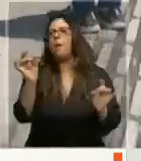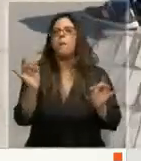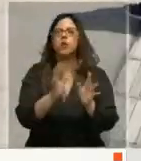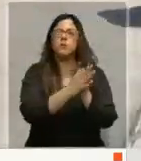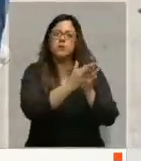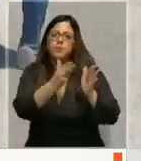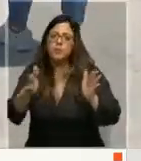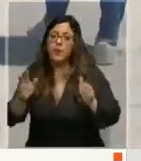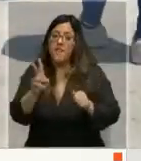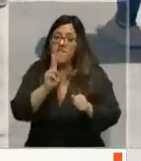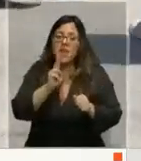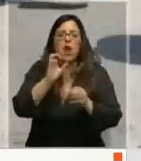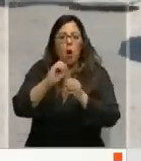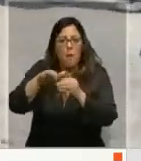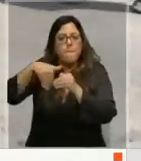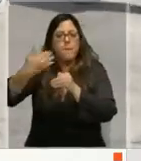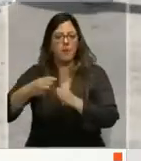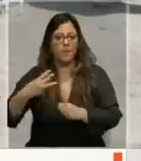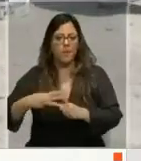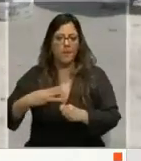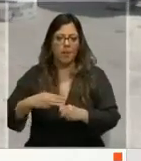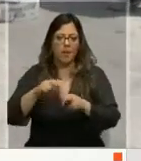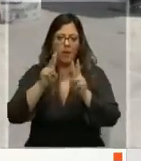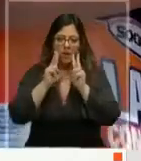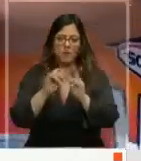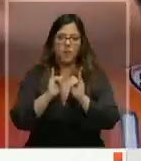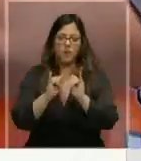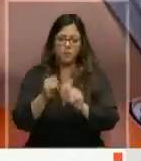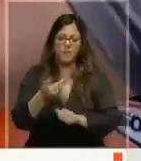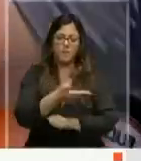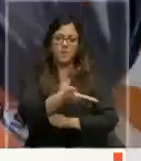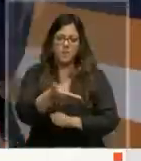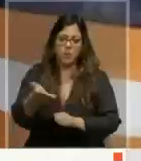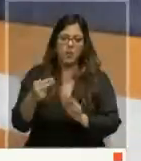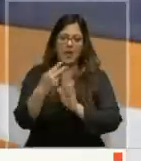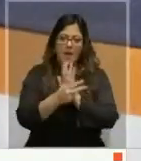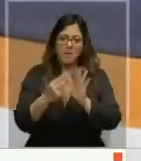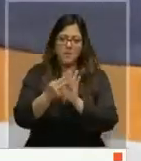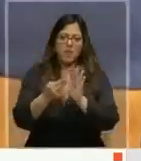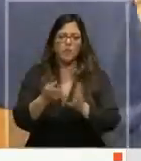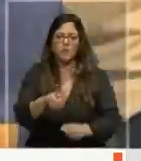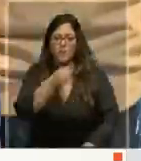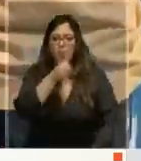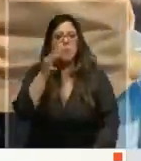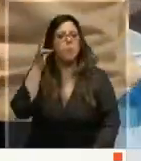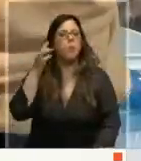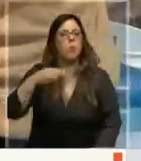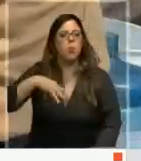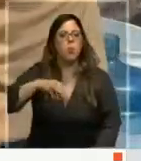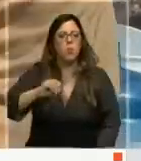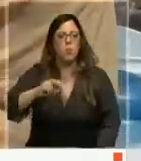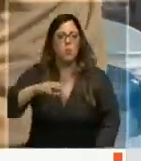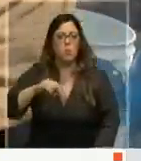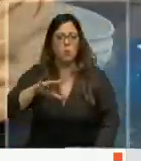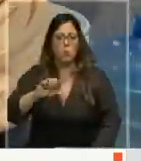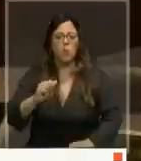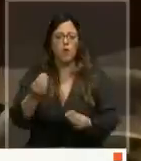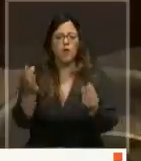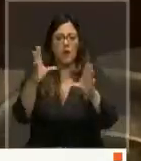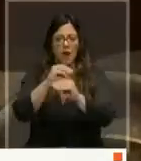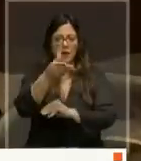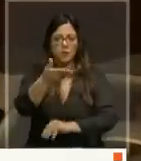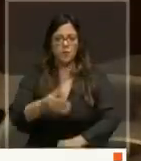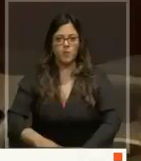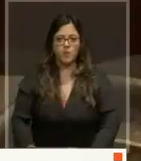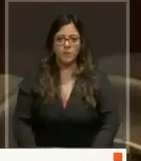extenderse hasta el próximo martes. Mónica Mayorga con más antecedentes en vivo hasta ahora. Mónica, te escuchamos. Buenas noches.